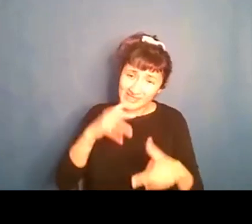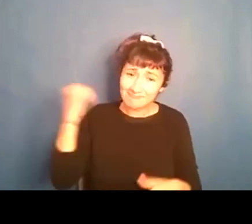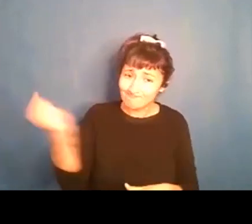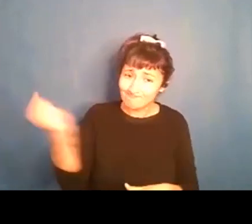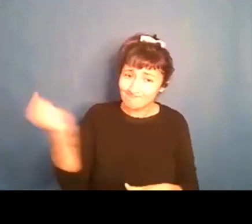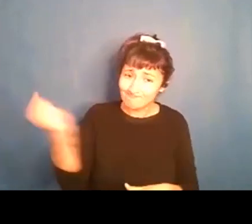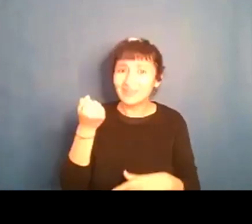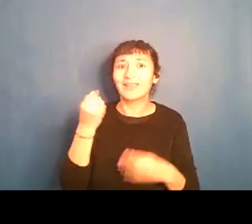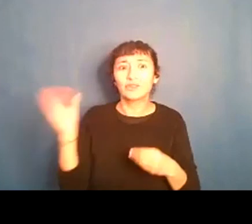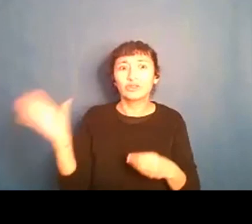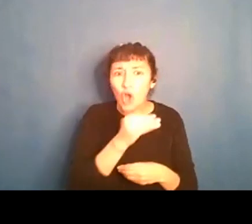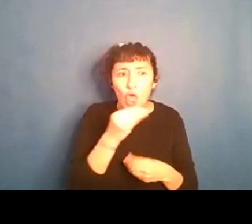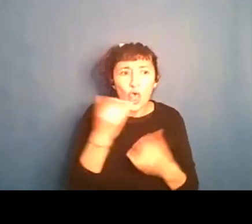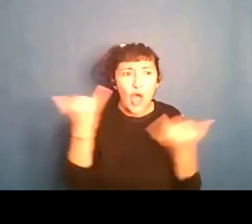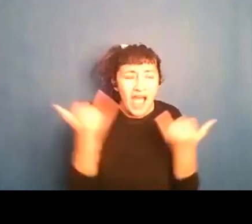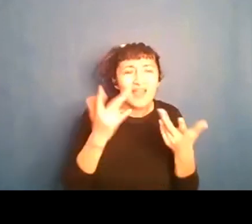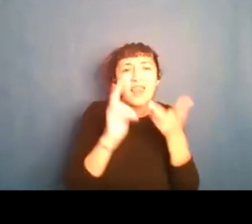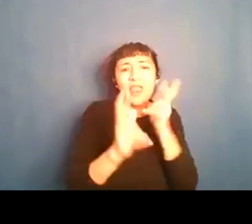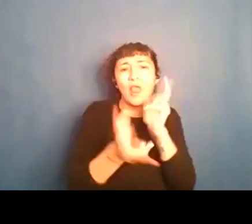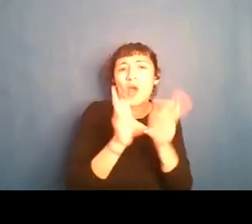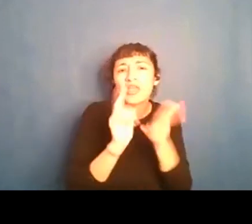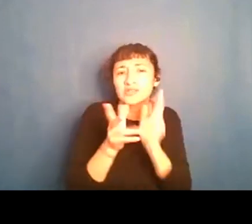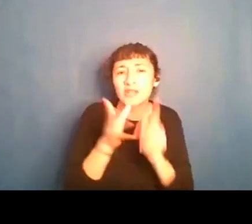materiales, en todas las producciones.